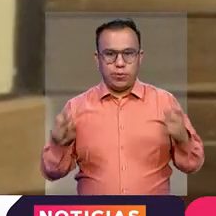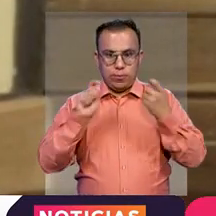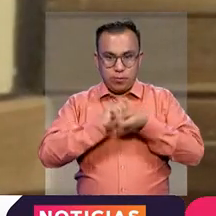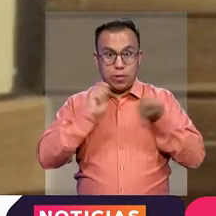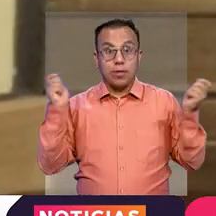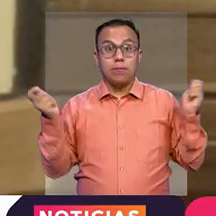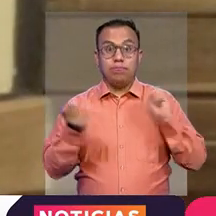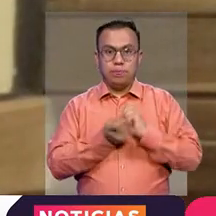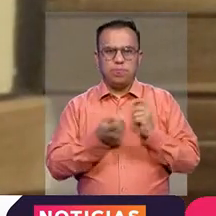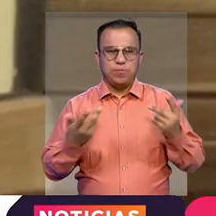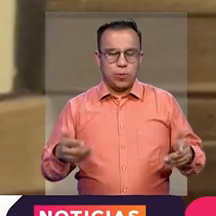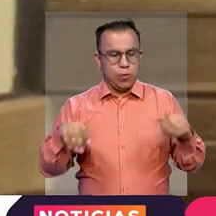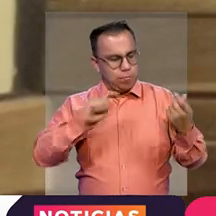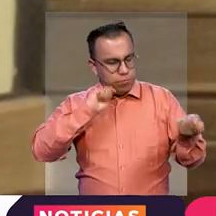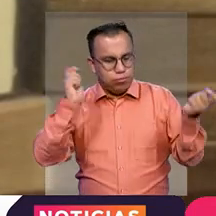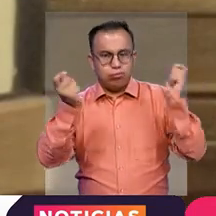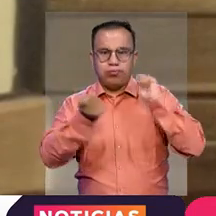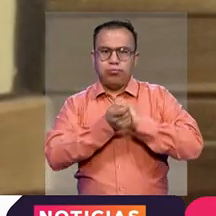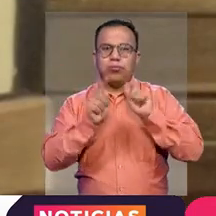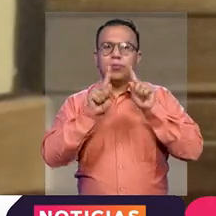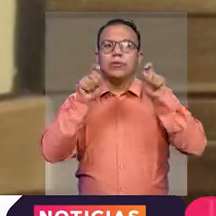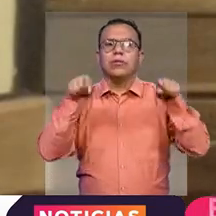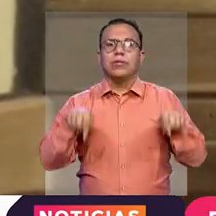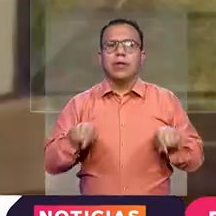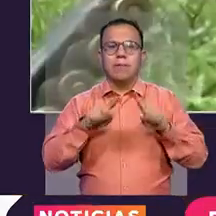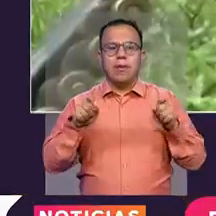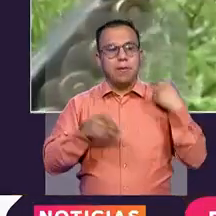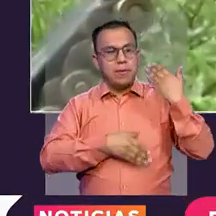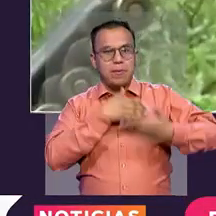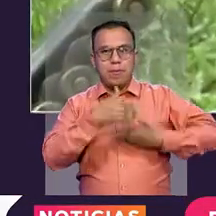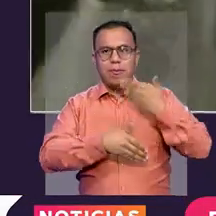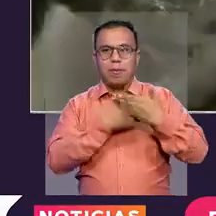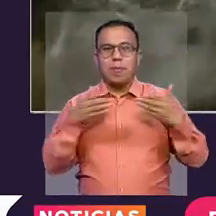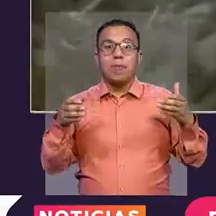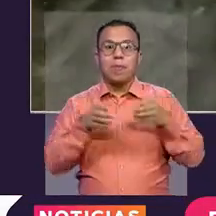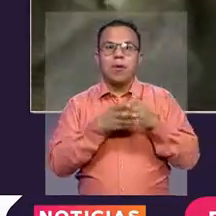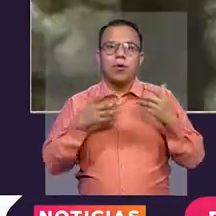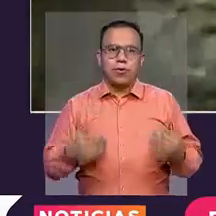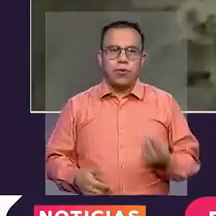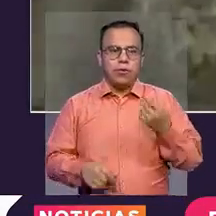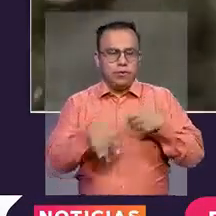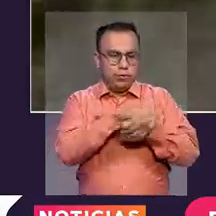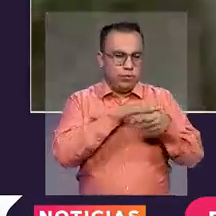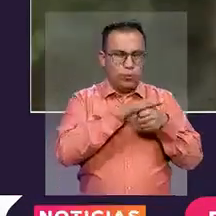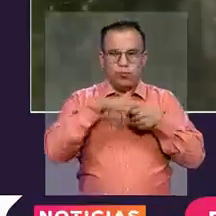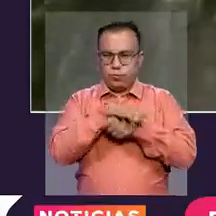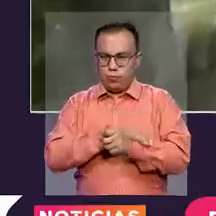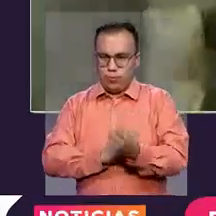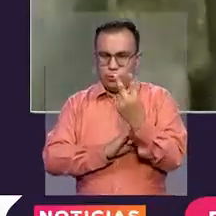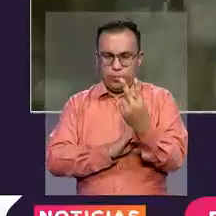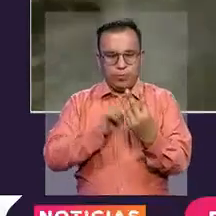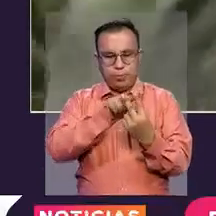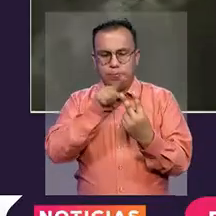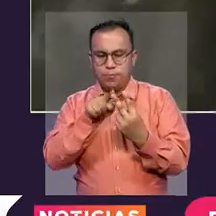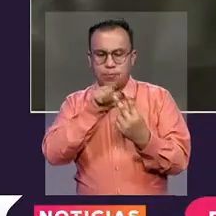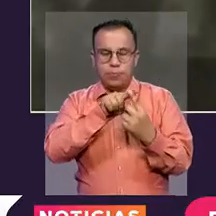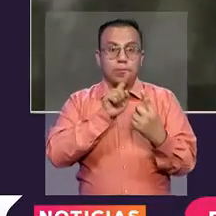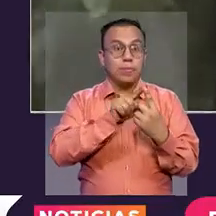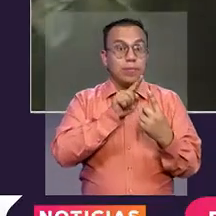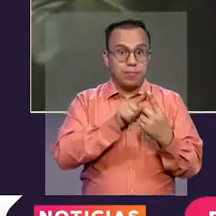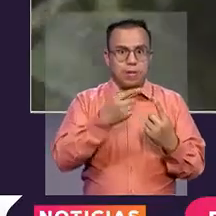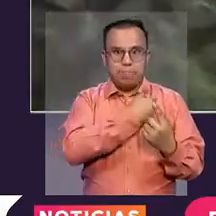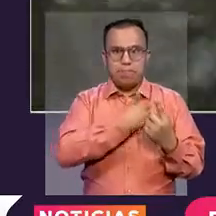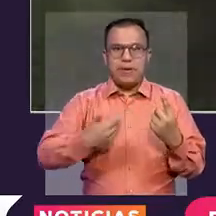que puede ser trascendental en la medida en que le anteceden, digamos, dos elementos fundamentales. El primero de ellos, ya el